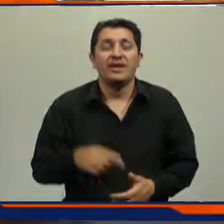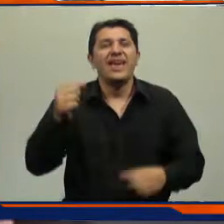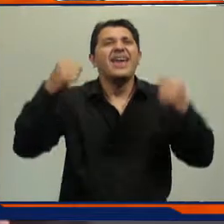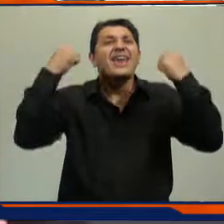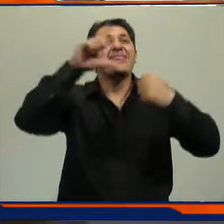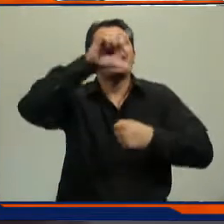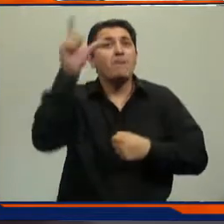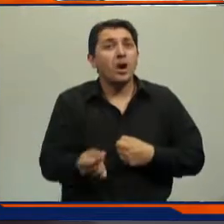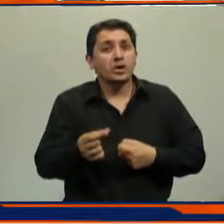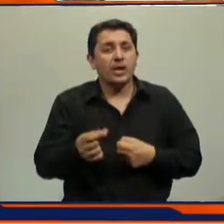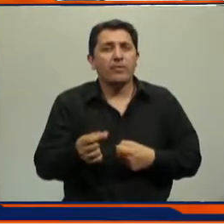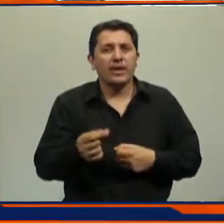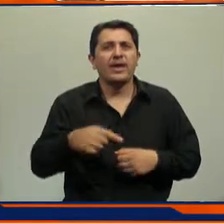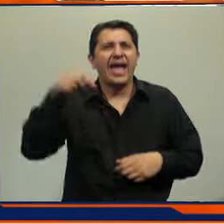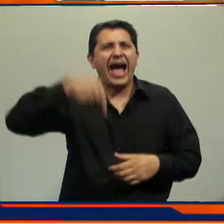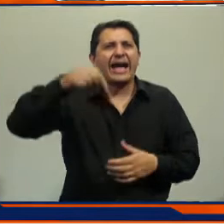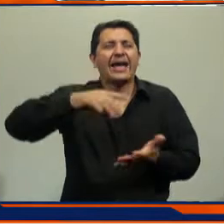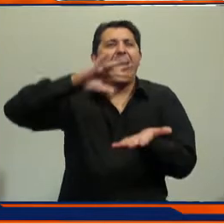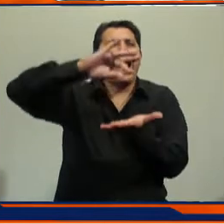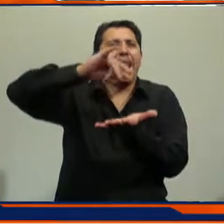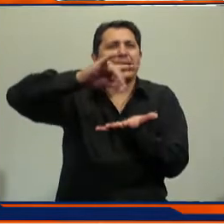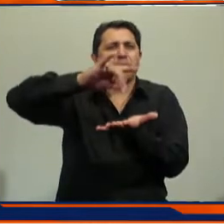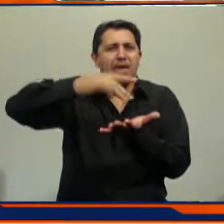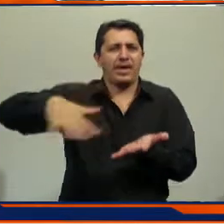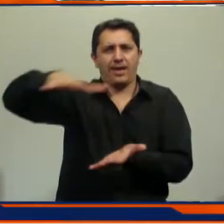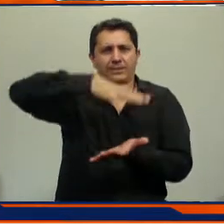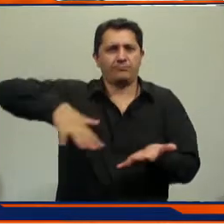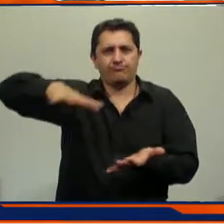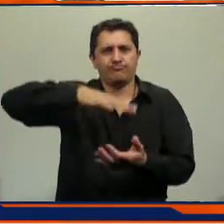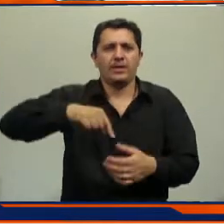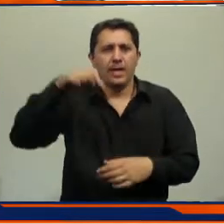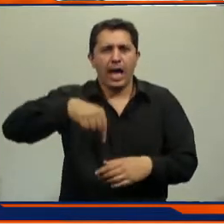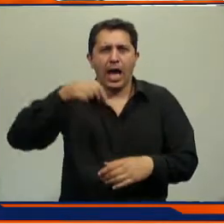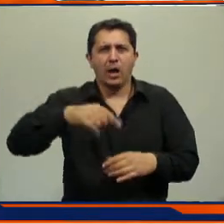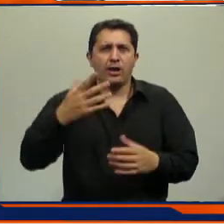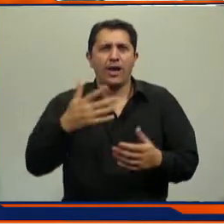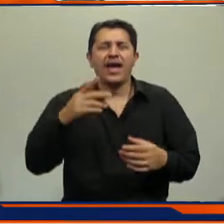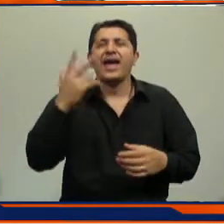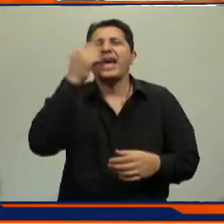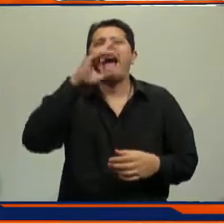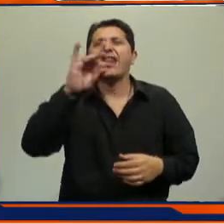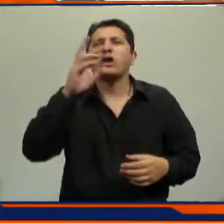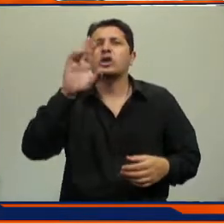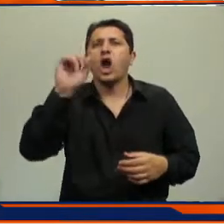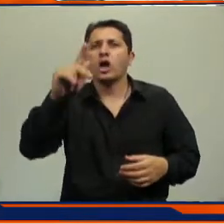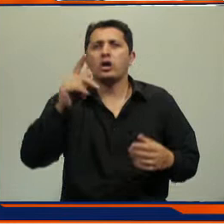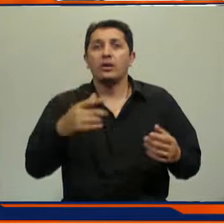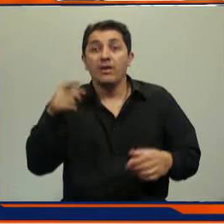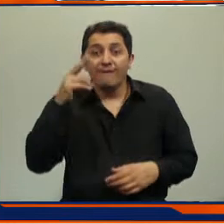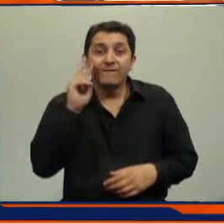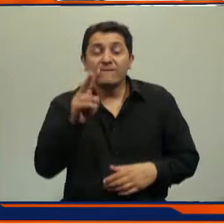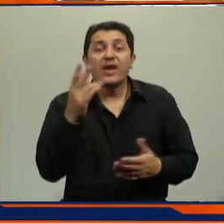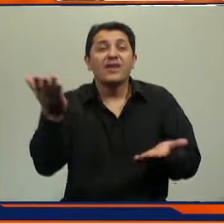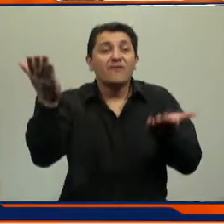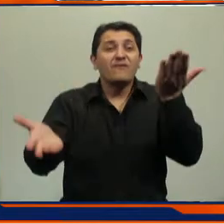Dxtv Noticias en el corazón de Las Vegas Boulevard. En instantes, en el Hard Rock, irán a la balanza Jesús Cuellar